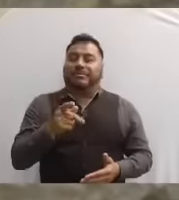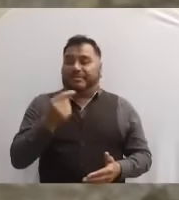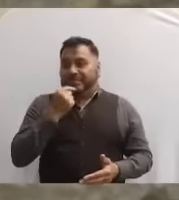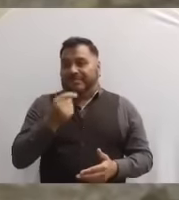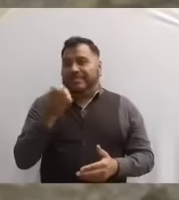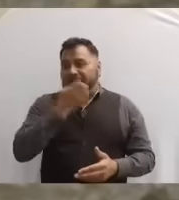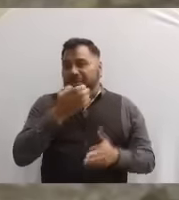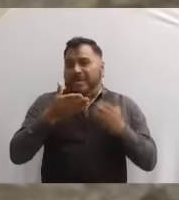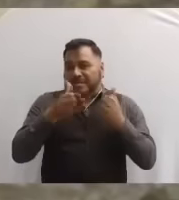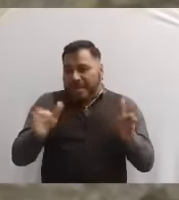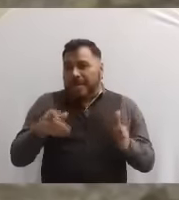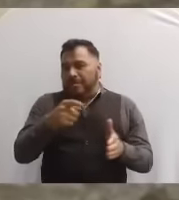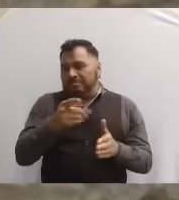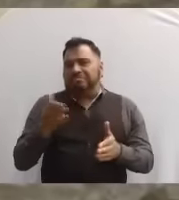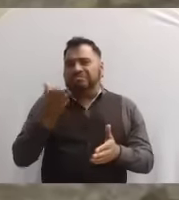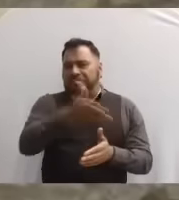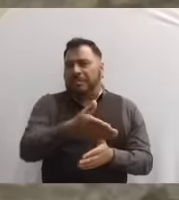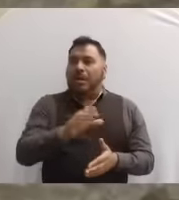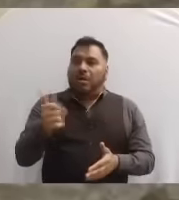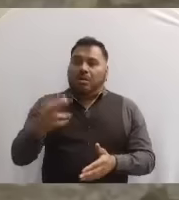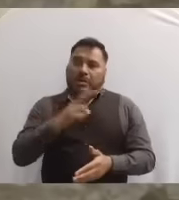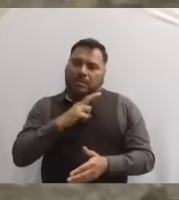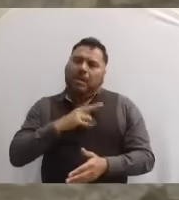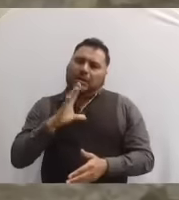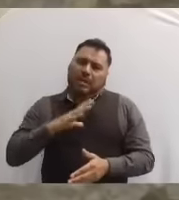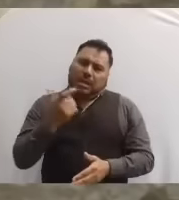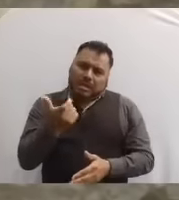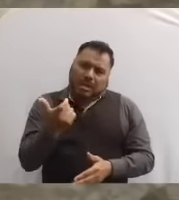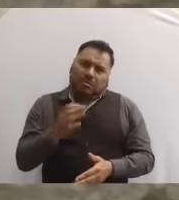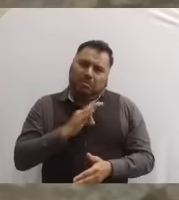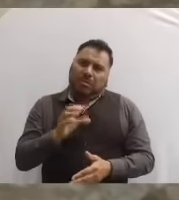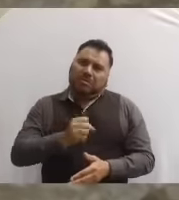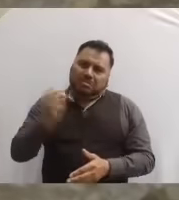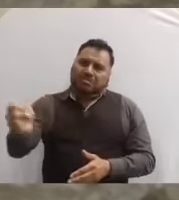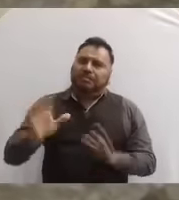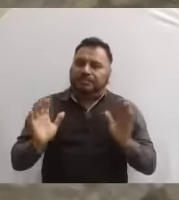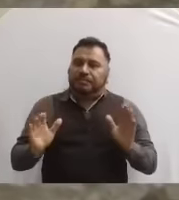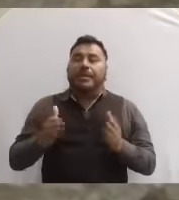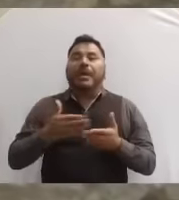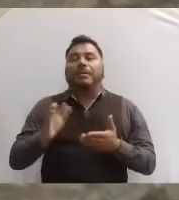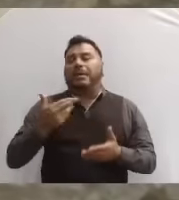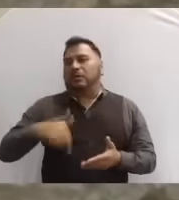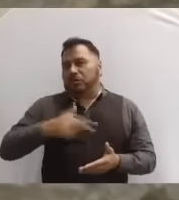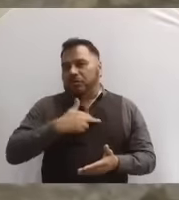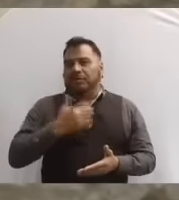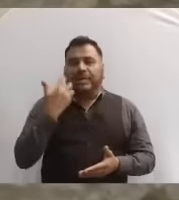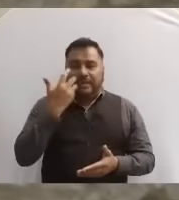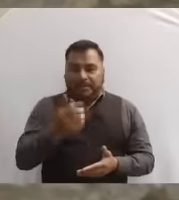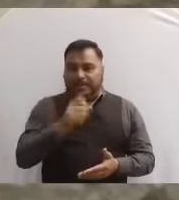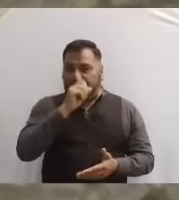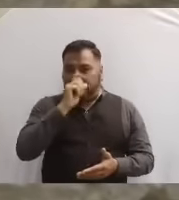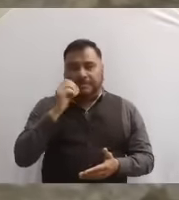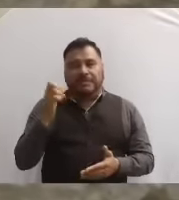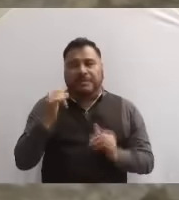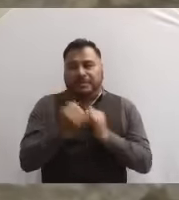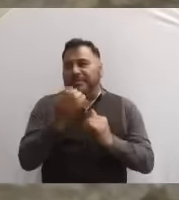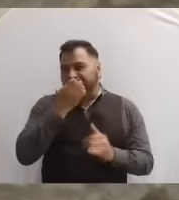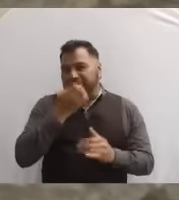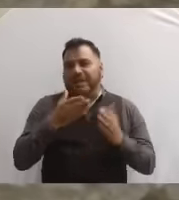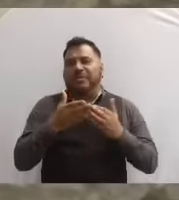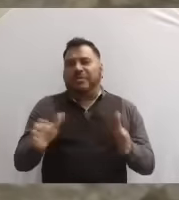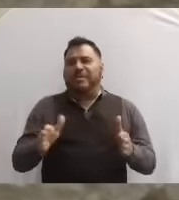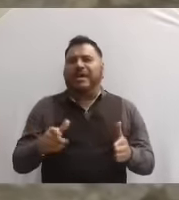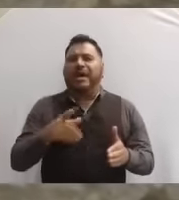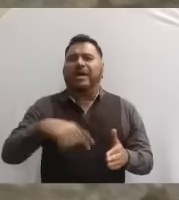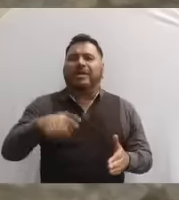a sus hijos a escuela particular, pues tiene dinero para hacerlo. Además, nosotros queremos que la escuela pública ya lo